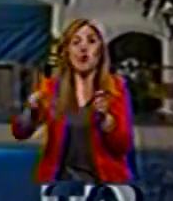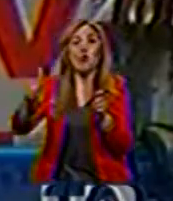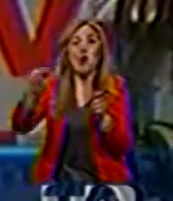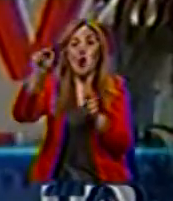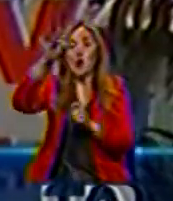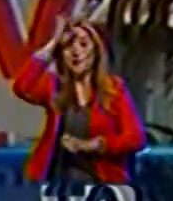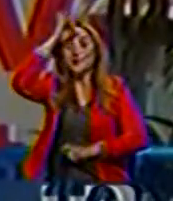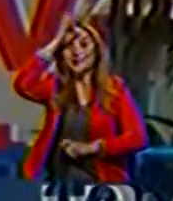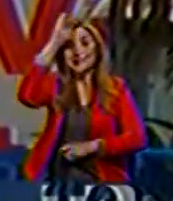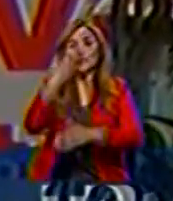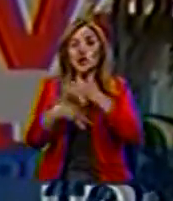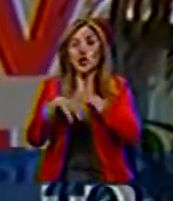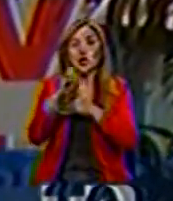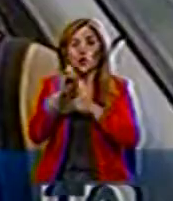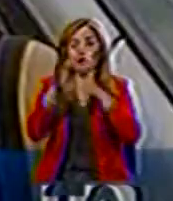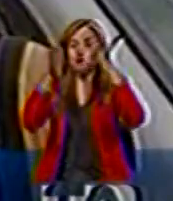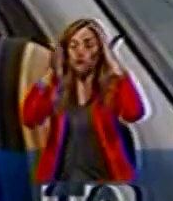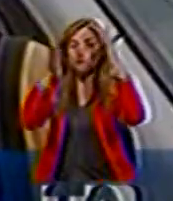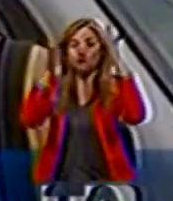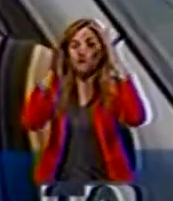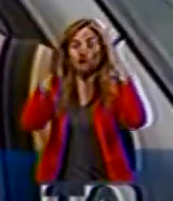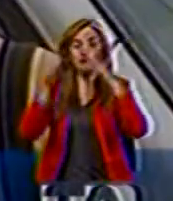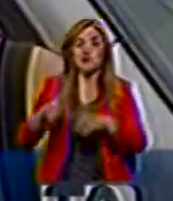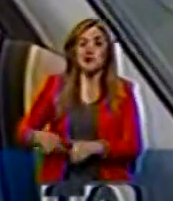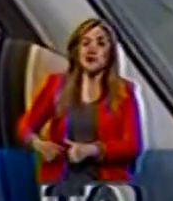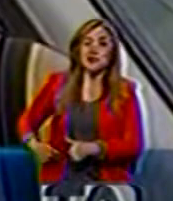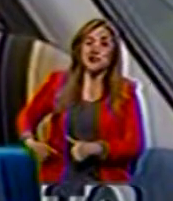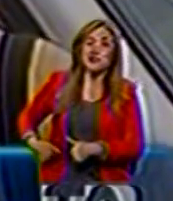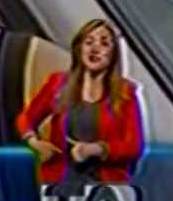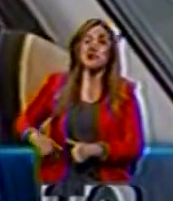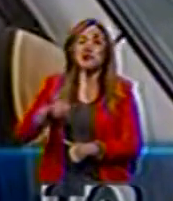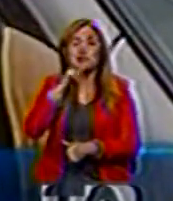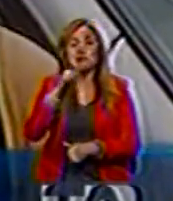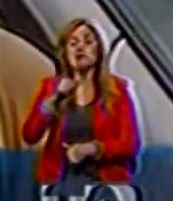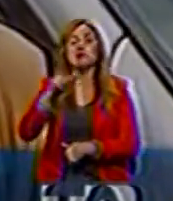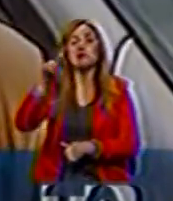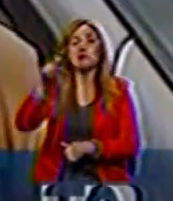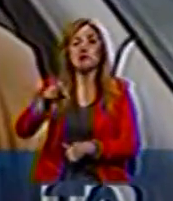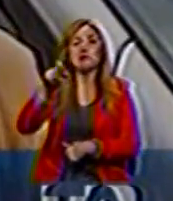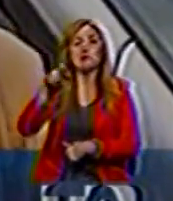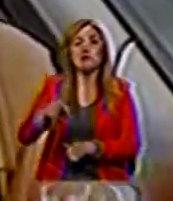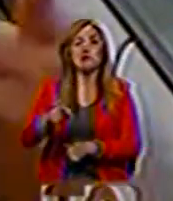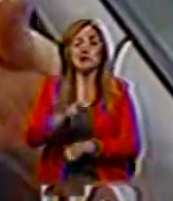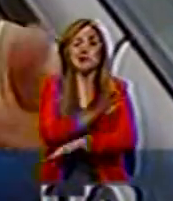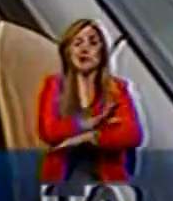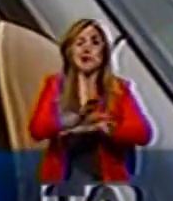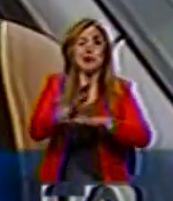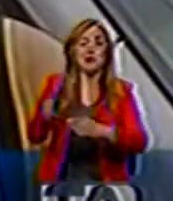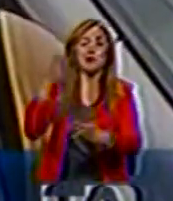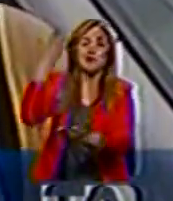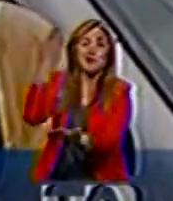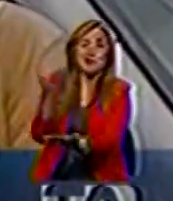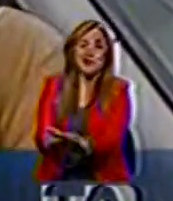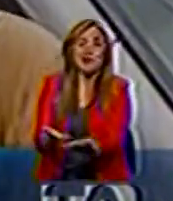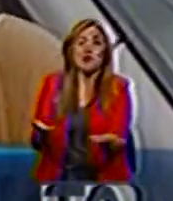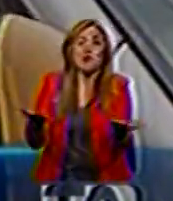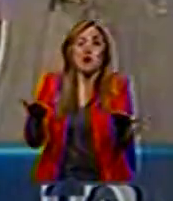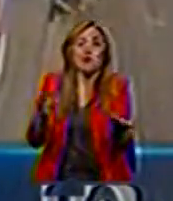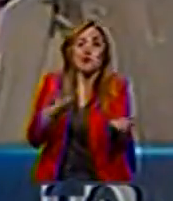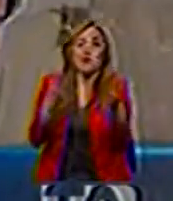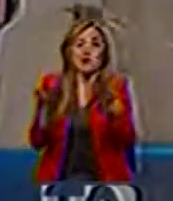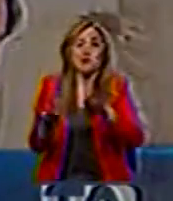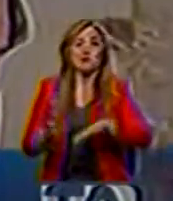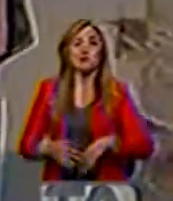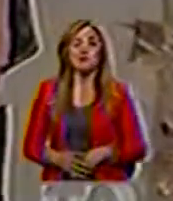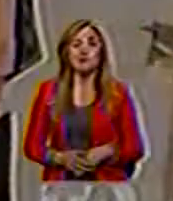ser atendido por una apendicitis. Hace mucha falta, porque imagínese trasladarse del campo acá, ya llegaríamos muertos.